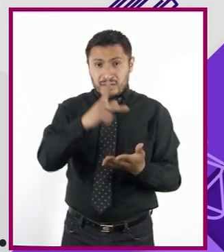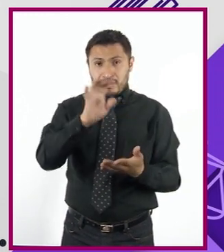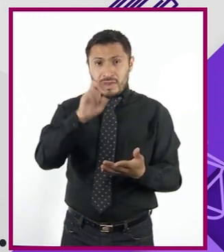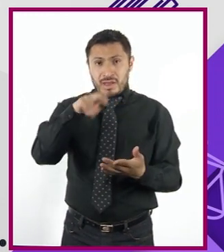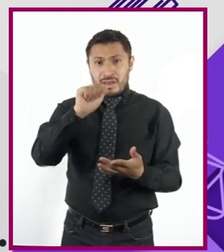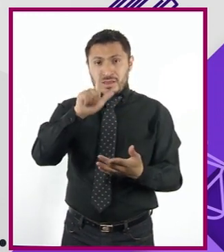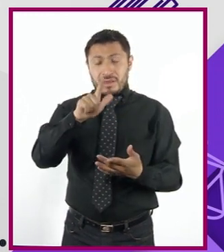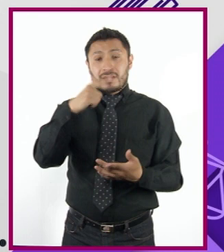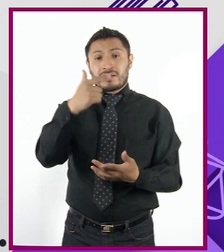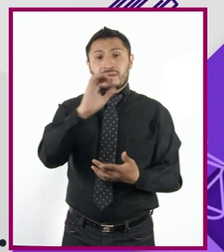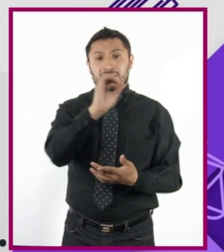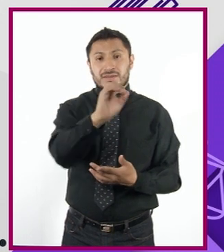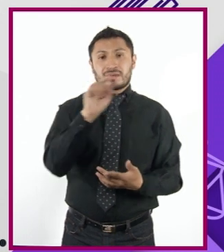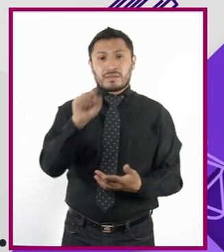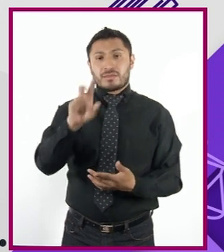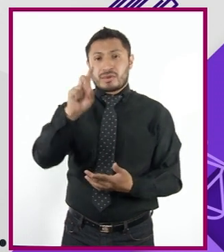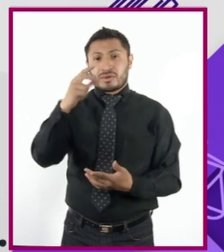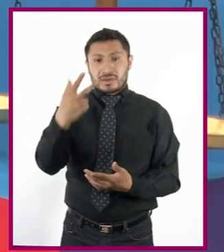0.38.